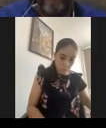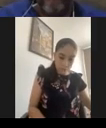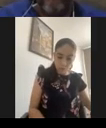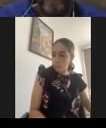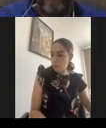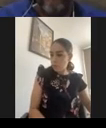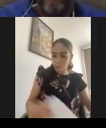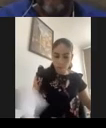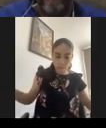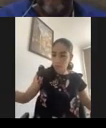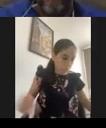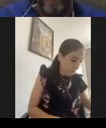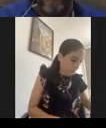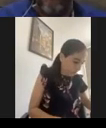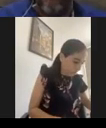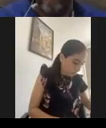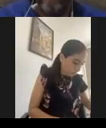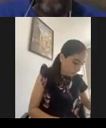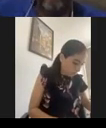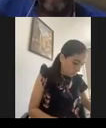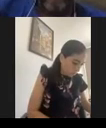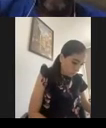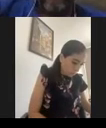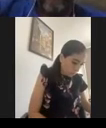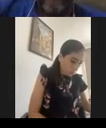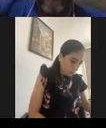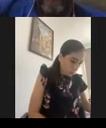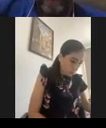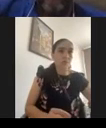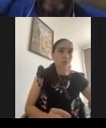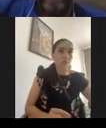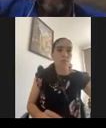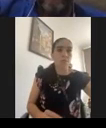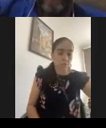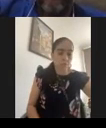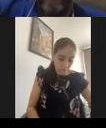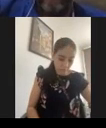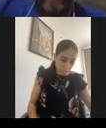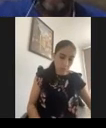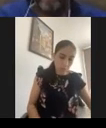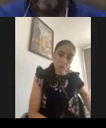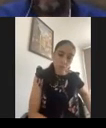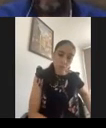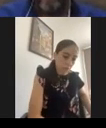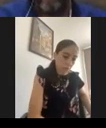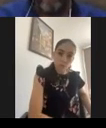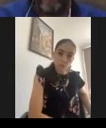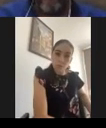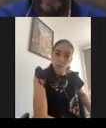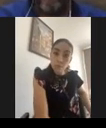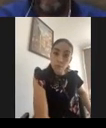aquí la gente del instituto estamos renderizando cómo deben de ser los cruces dentro de Anacleto